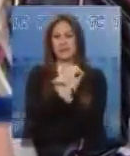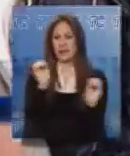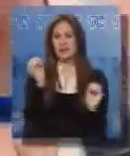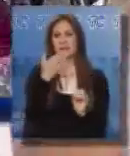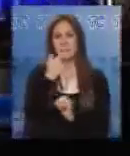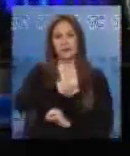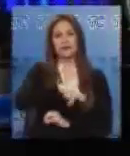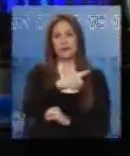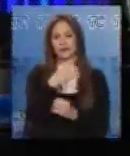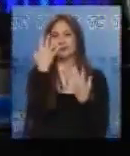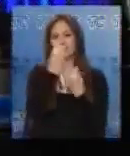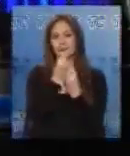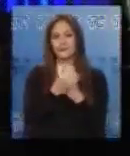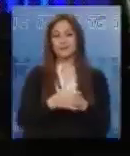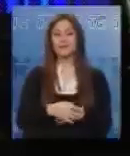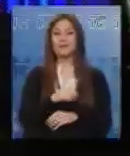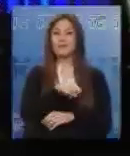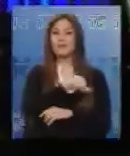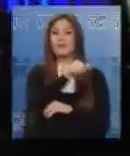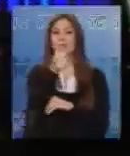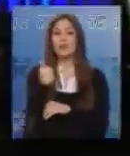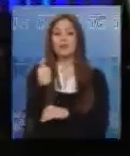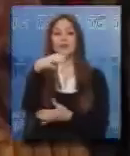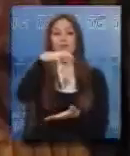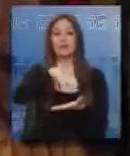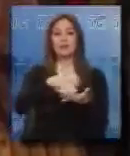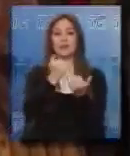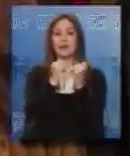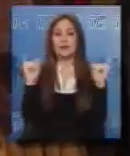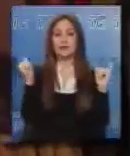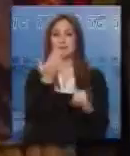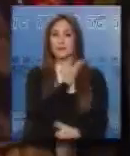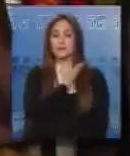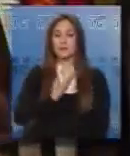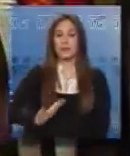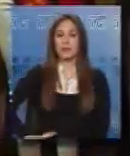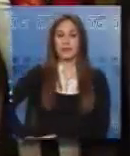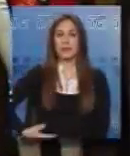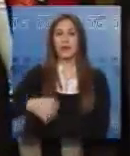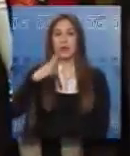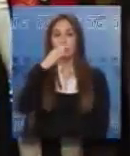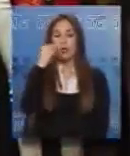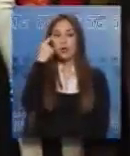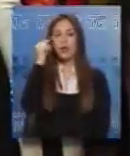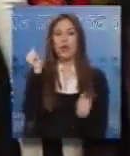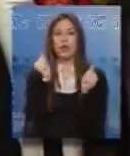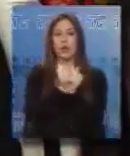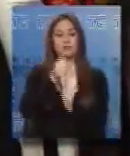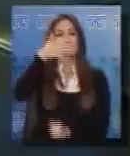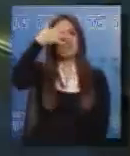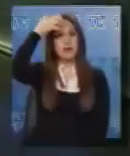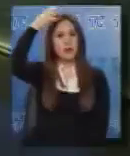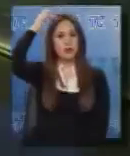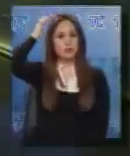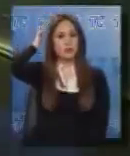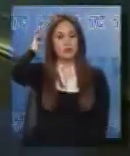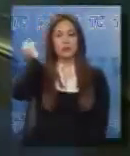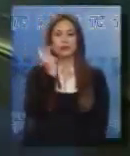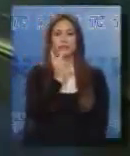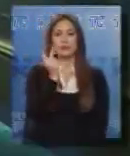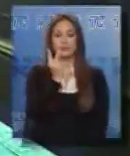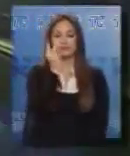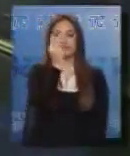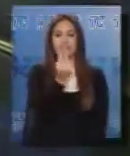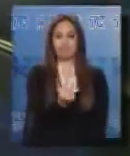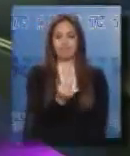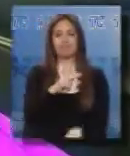para los muchachos. Horas más tarde, así lucía la Plaza de la Independencia. El presidente de la República, Rafael Correa, y el alcalde de Quito, Mauricio Rodas, fueron parte